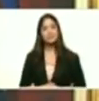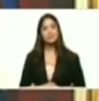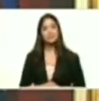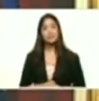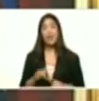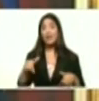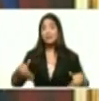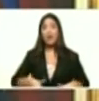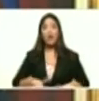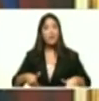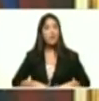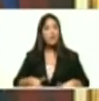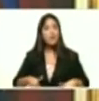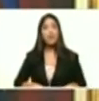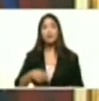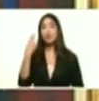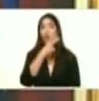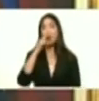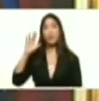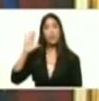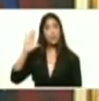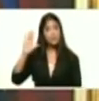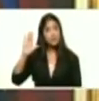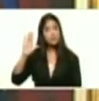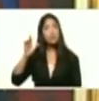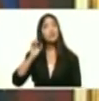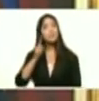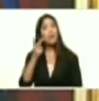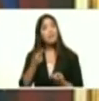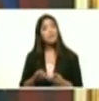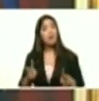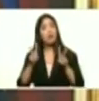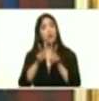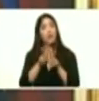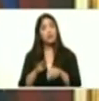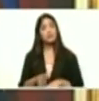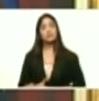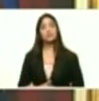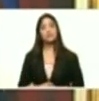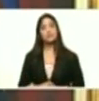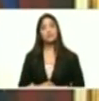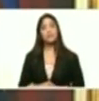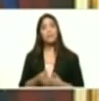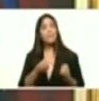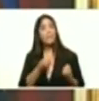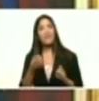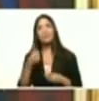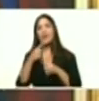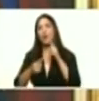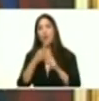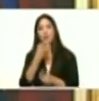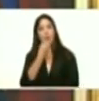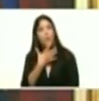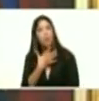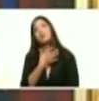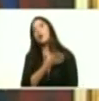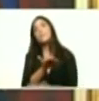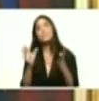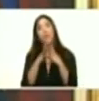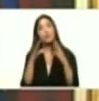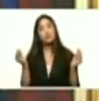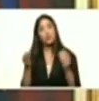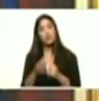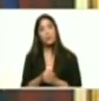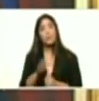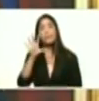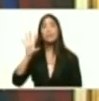todo este esfuerzo, se basa en un compromiso, y en valores, del dar lo mejor, por todos y por todas,